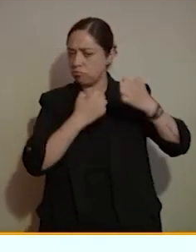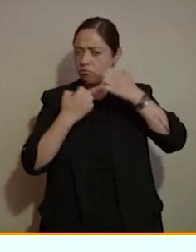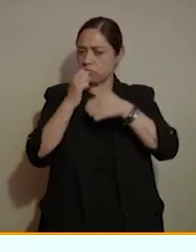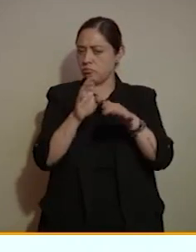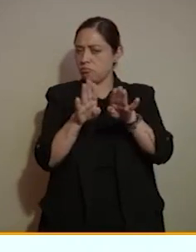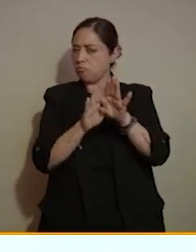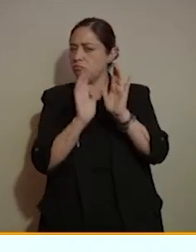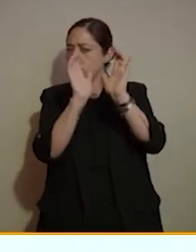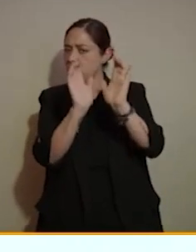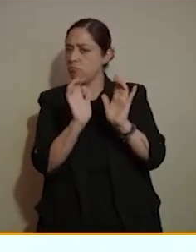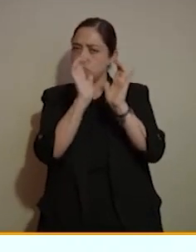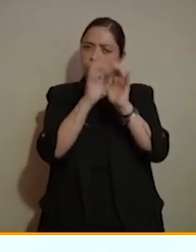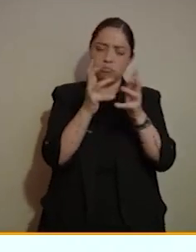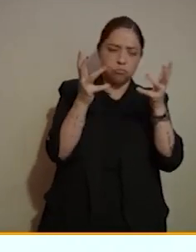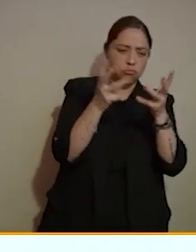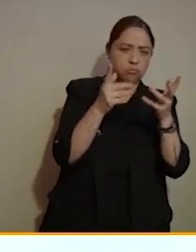reduce